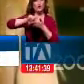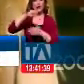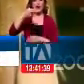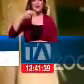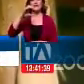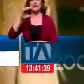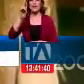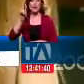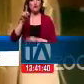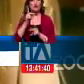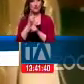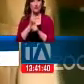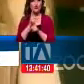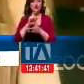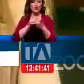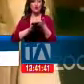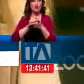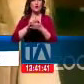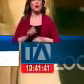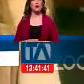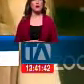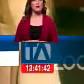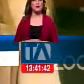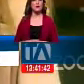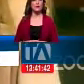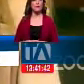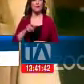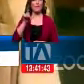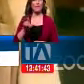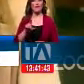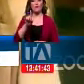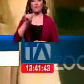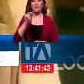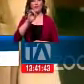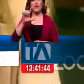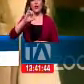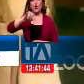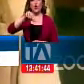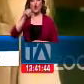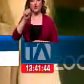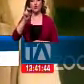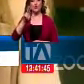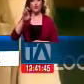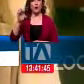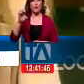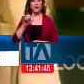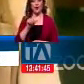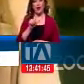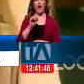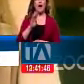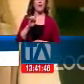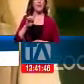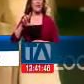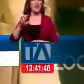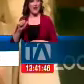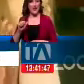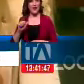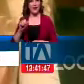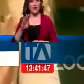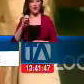HDC Producciones suscribe por el contratante Daniel Josué Salcedo y Abdalá Bucaram, con números